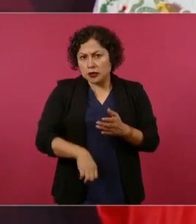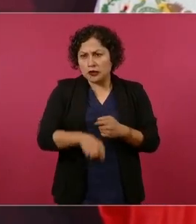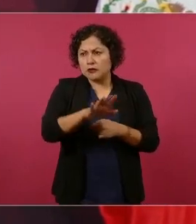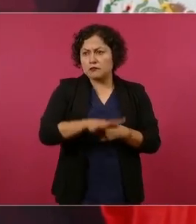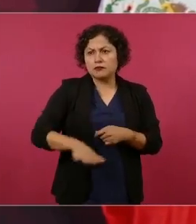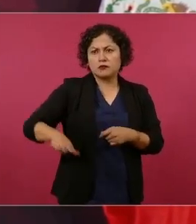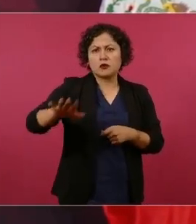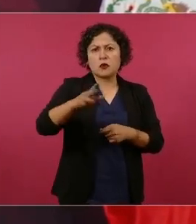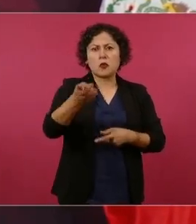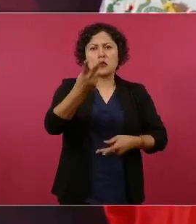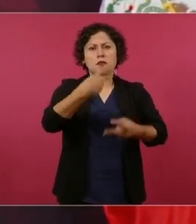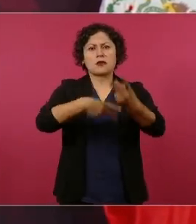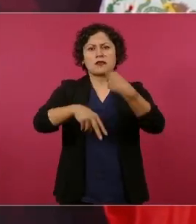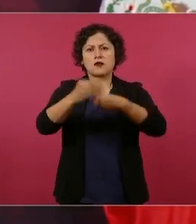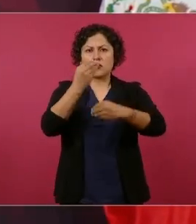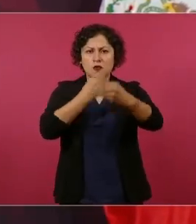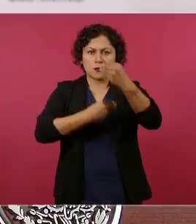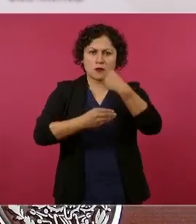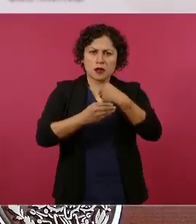alimentaria,